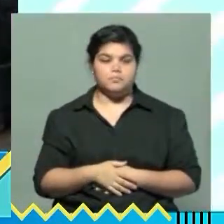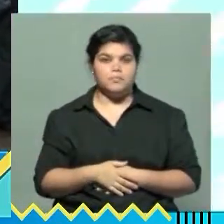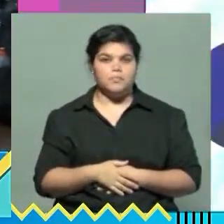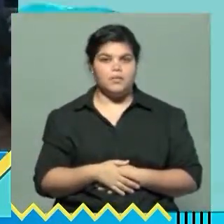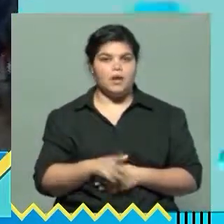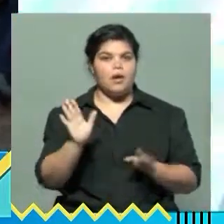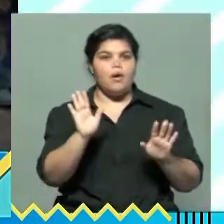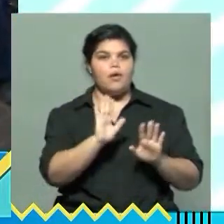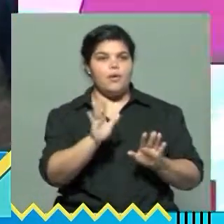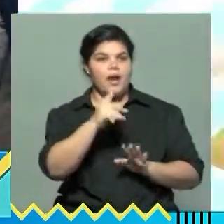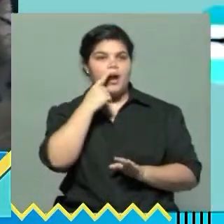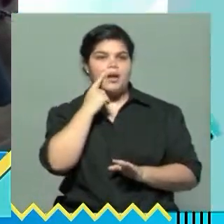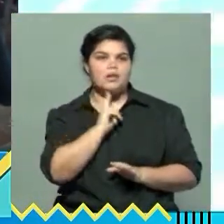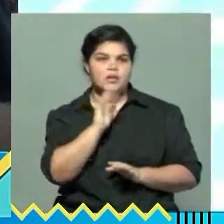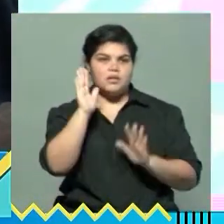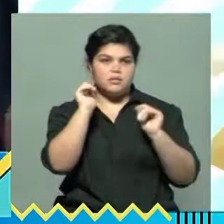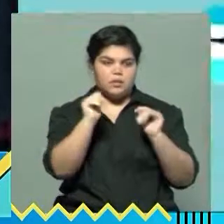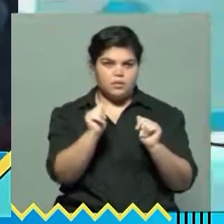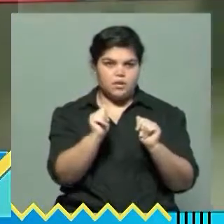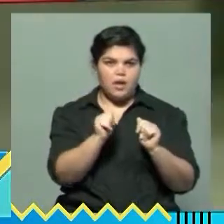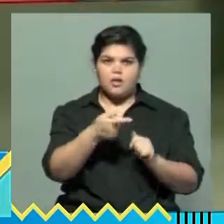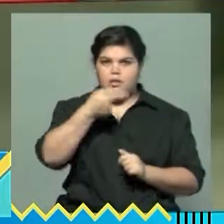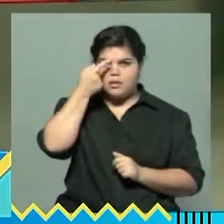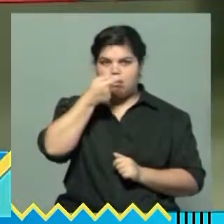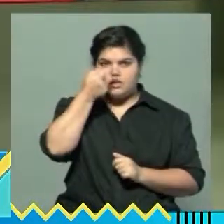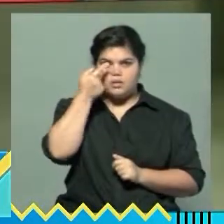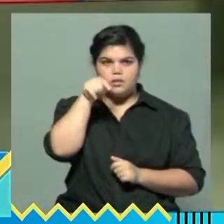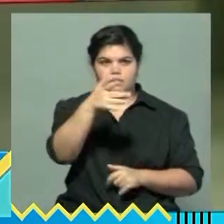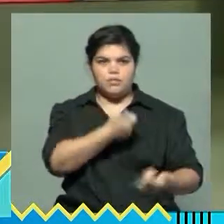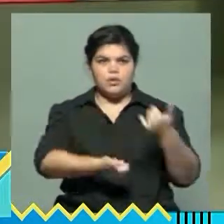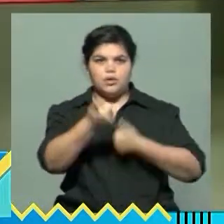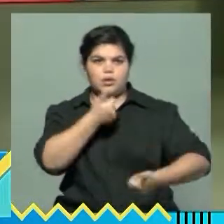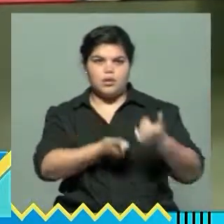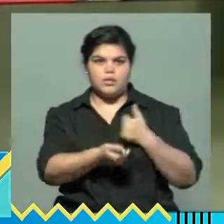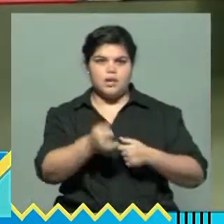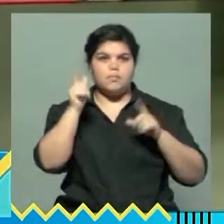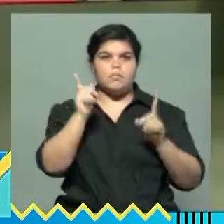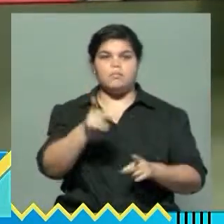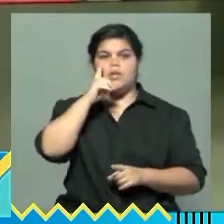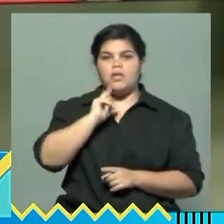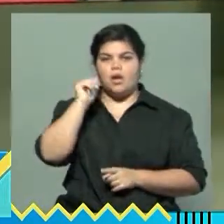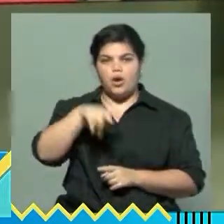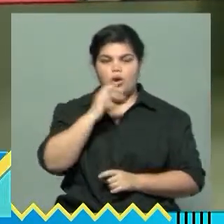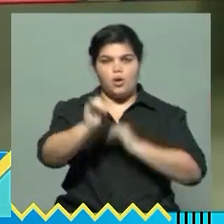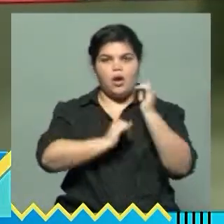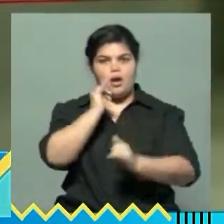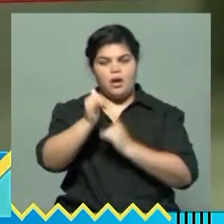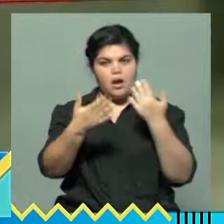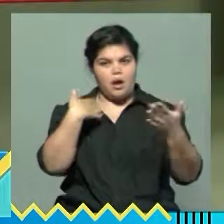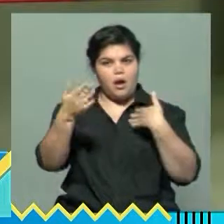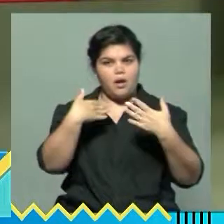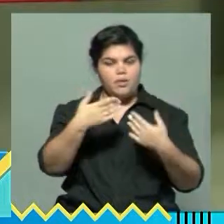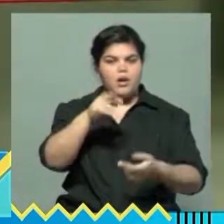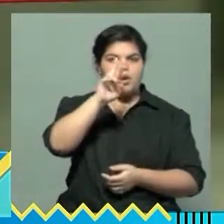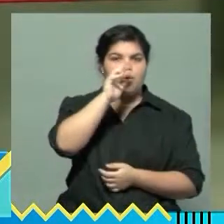Carolina Rotondo te saluda. Es más que interesante lo que nos estás contando porque es un poco lo que estamos hablando en el día de hoy con Roberto Bataller, que nos acompañan, y